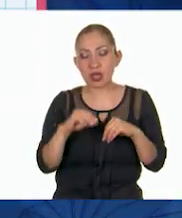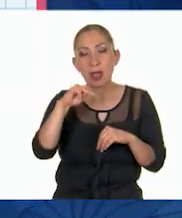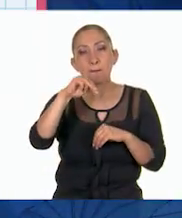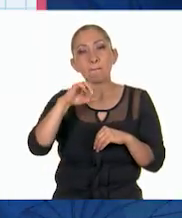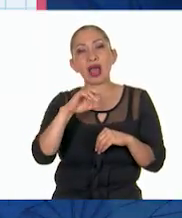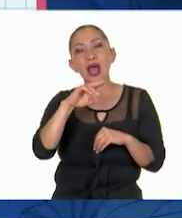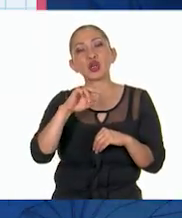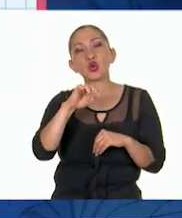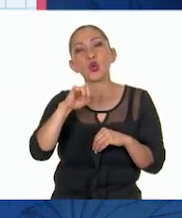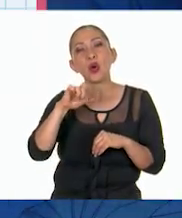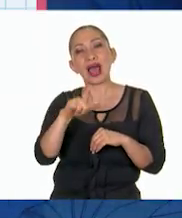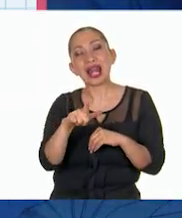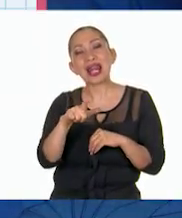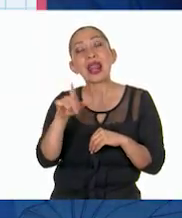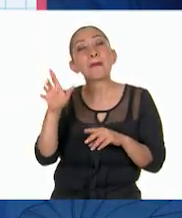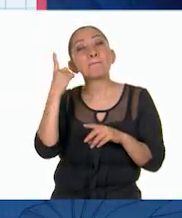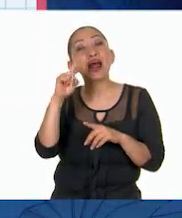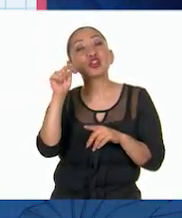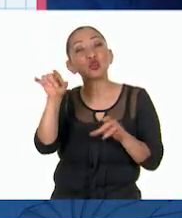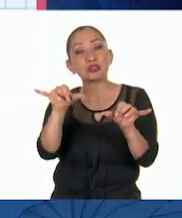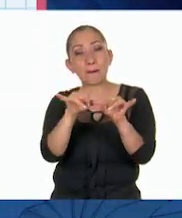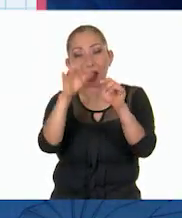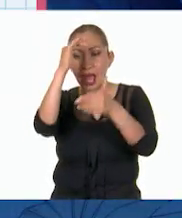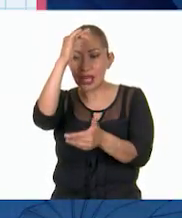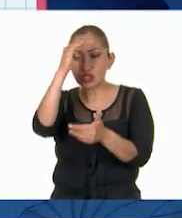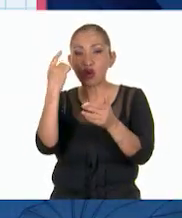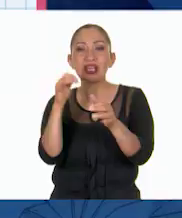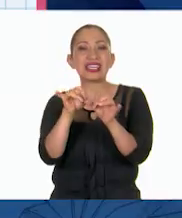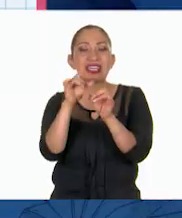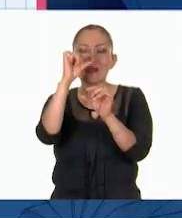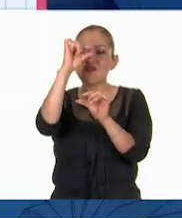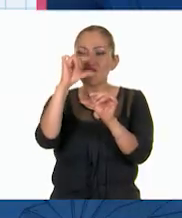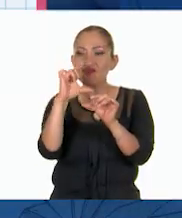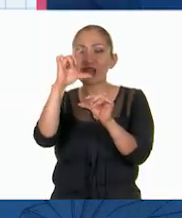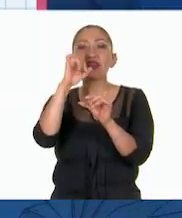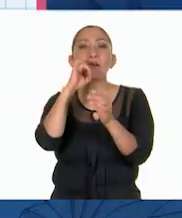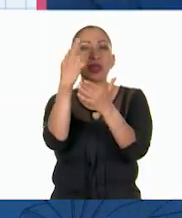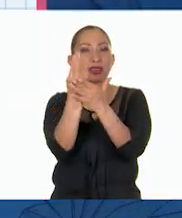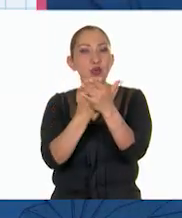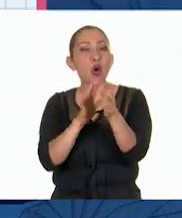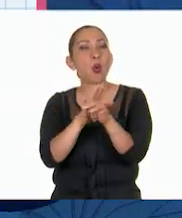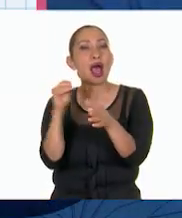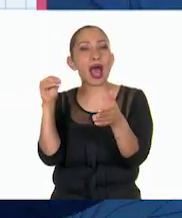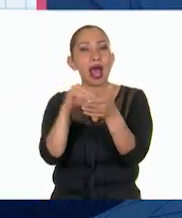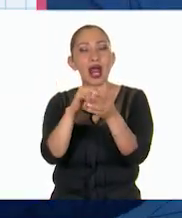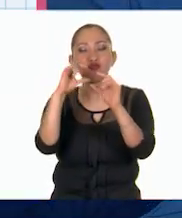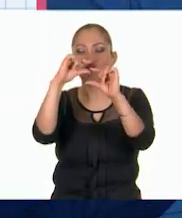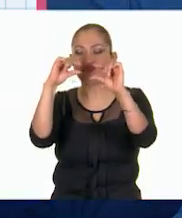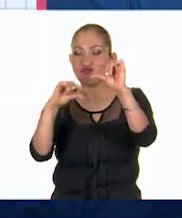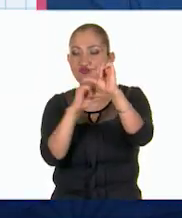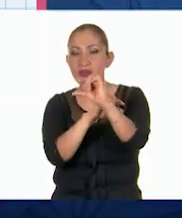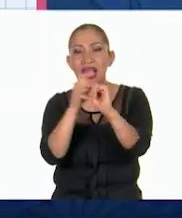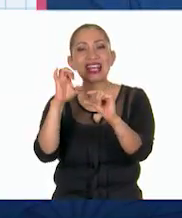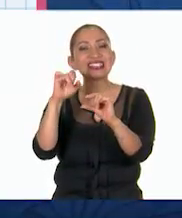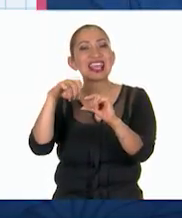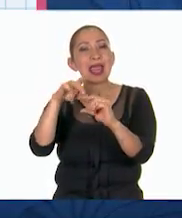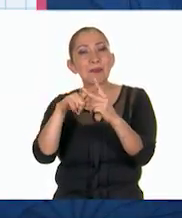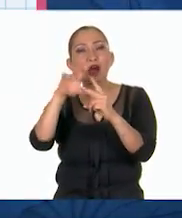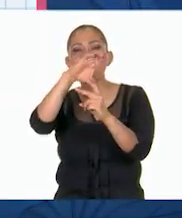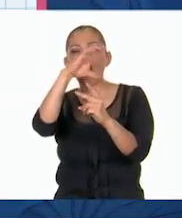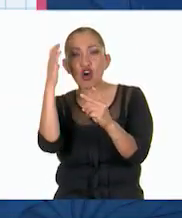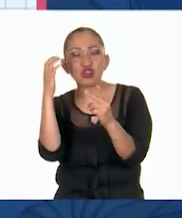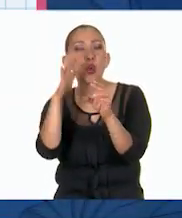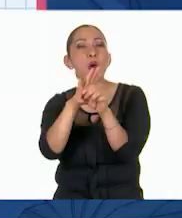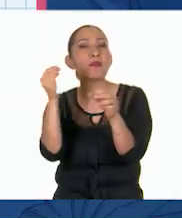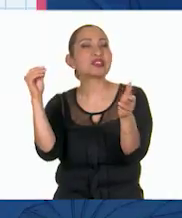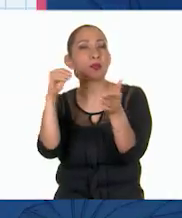porque en él debes especificar el tamaño y forma del texto, así como los dibujos, esquemas, diagramas y o fotografías